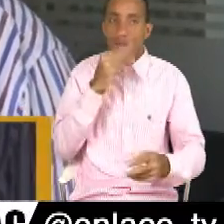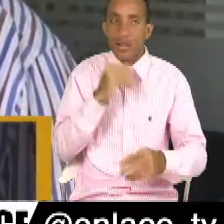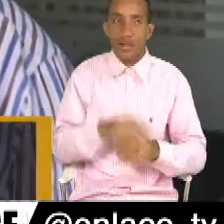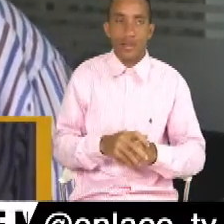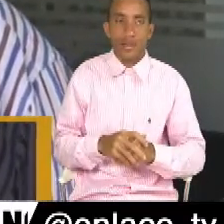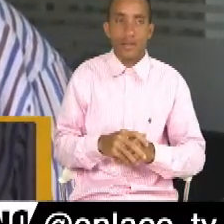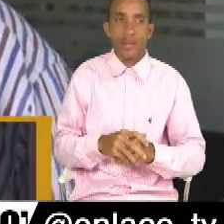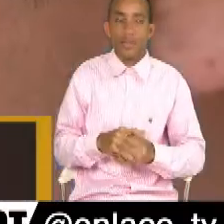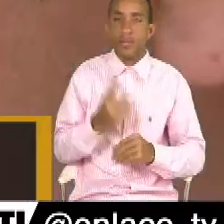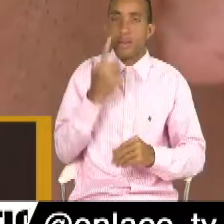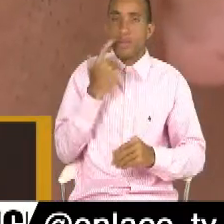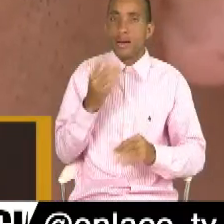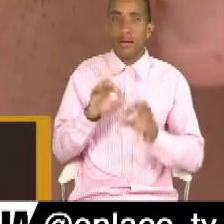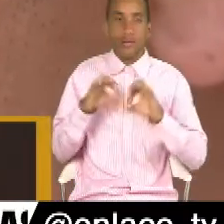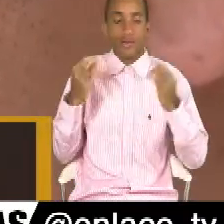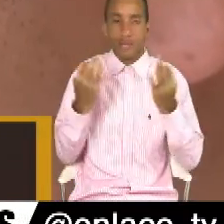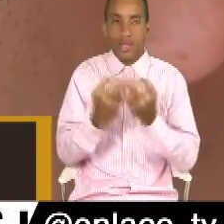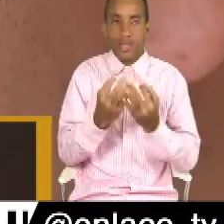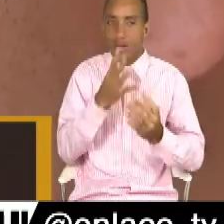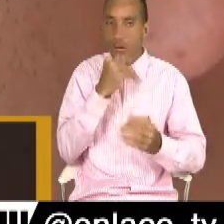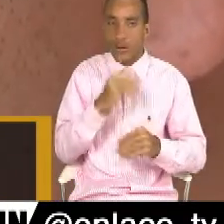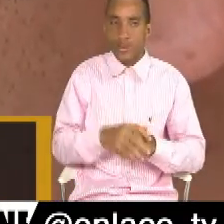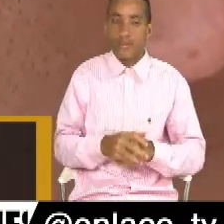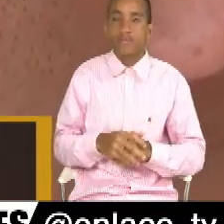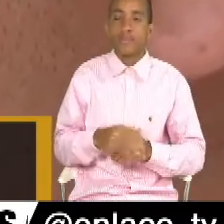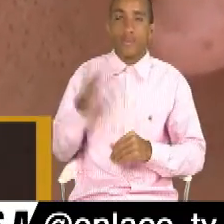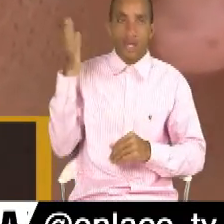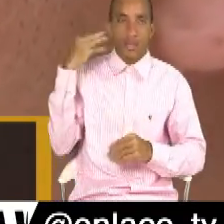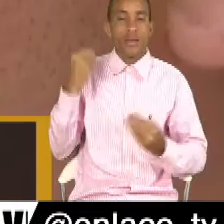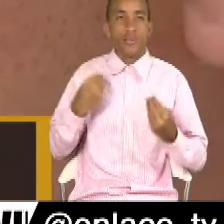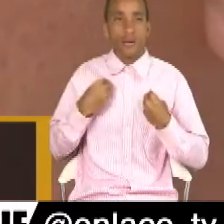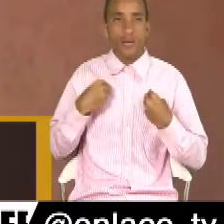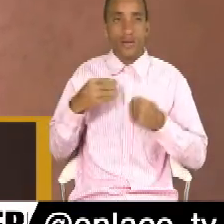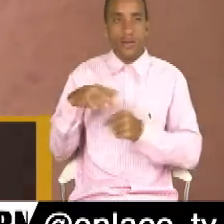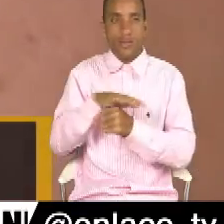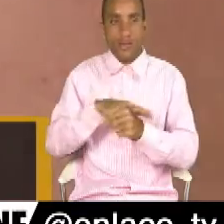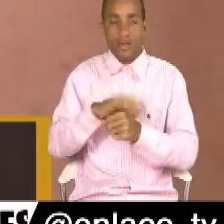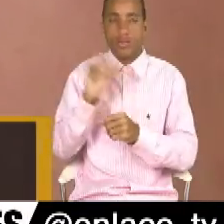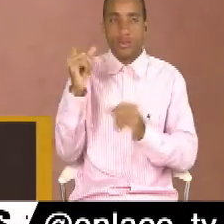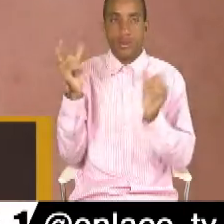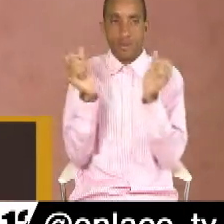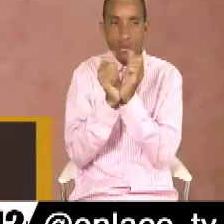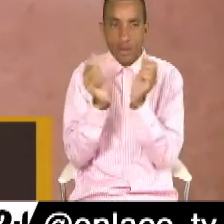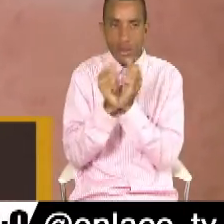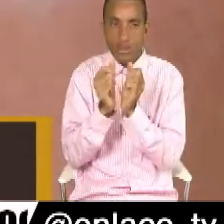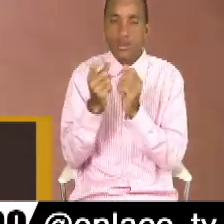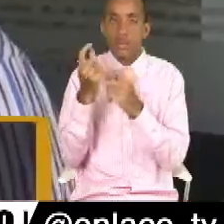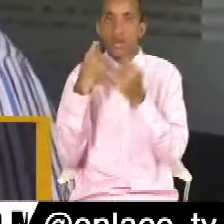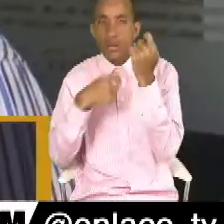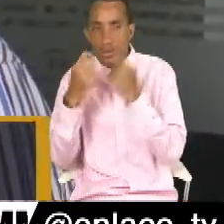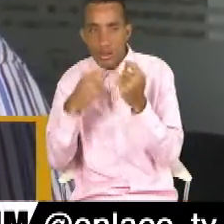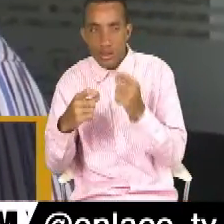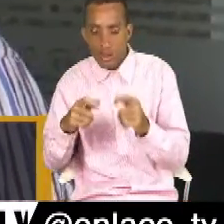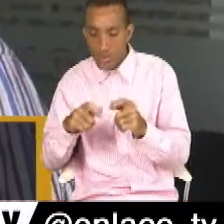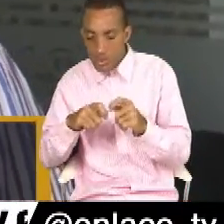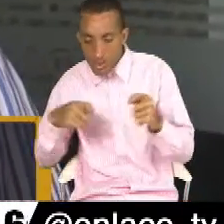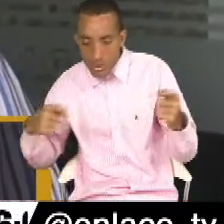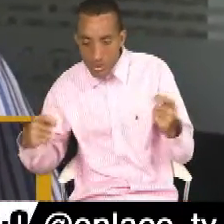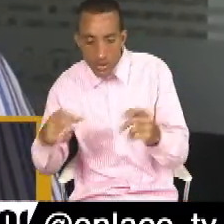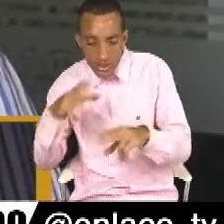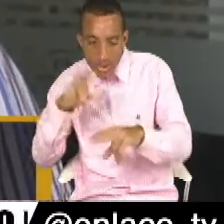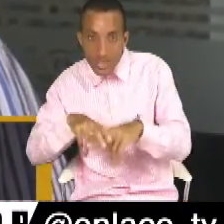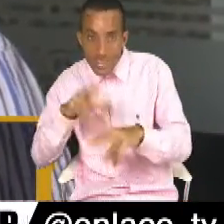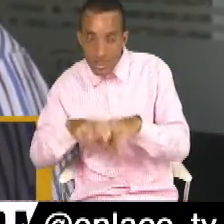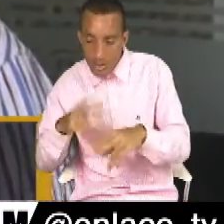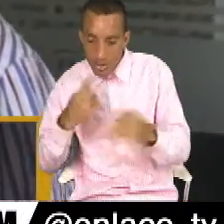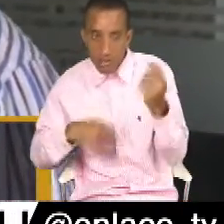mi papá, no conozco a mi familia. Según él, su padre vivía en los años 80 en el barrio Primero de Mayo y se dedicaba al comercio de sillas. Él vivía en